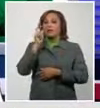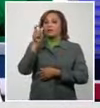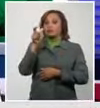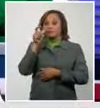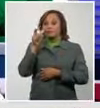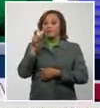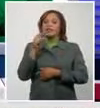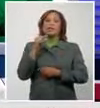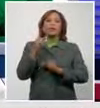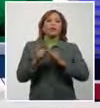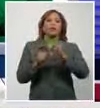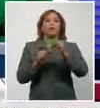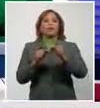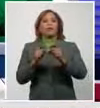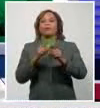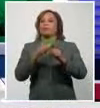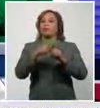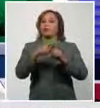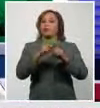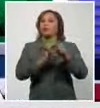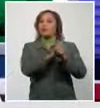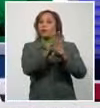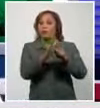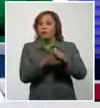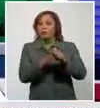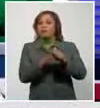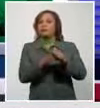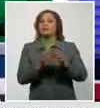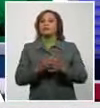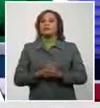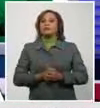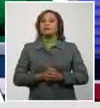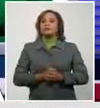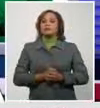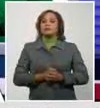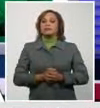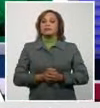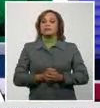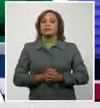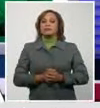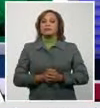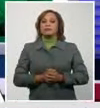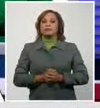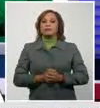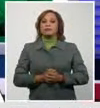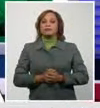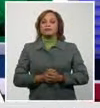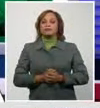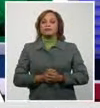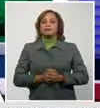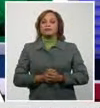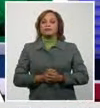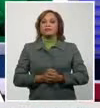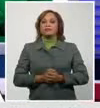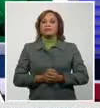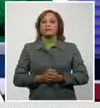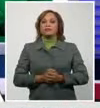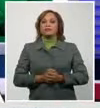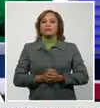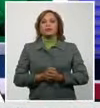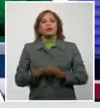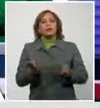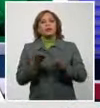fue positiva a la COVID-19 y tuvo una evolución